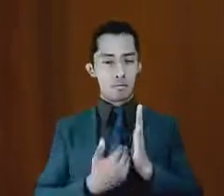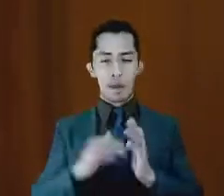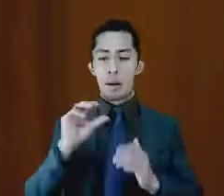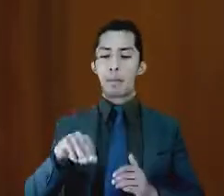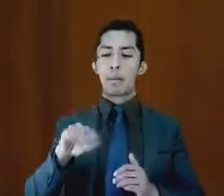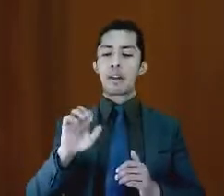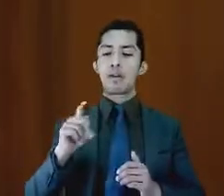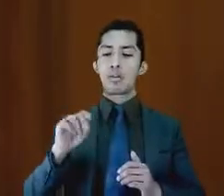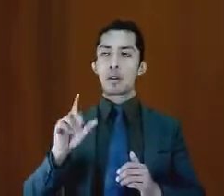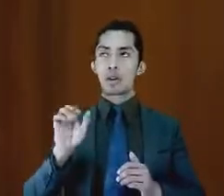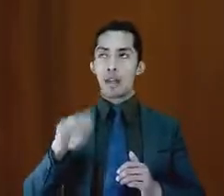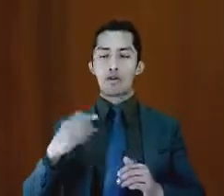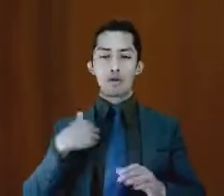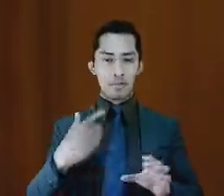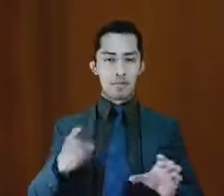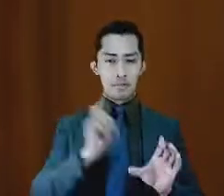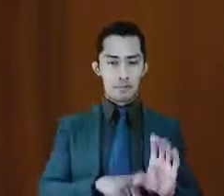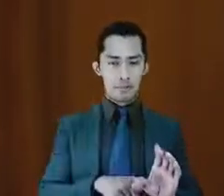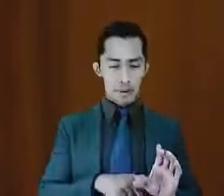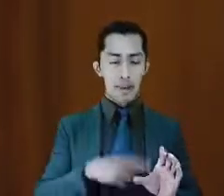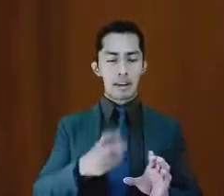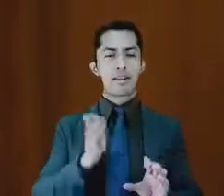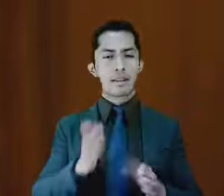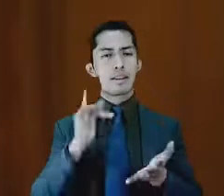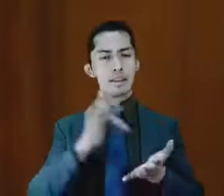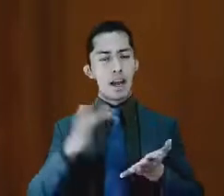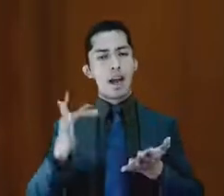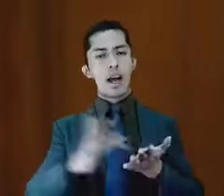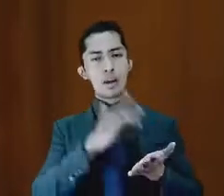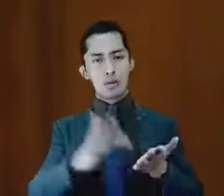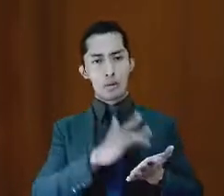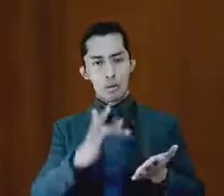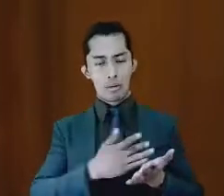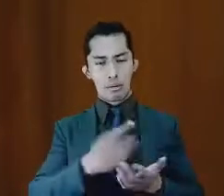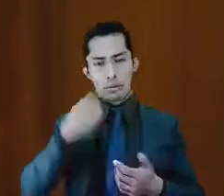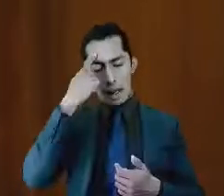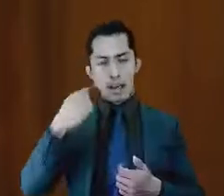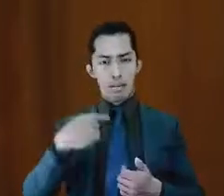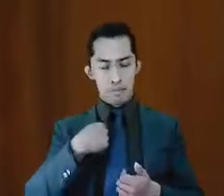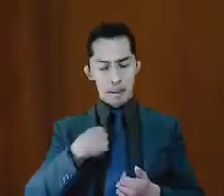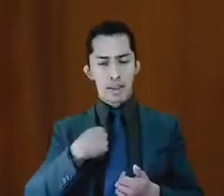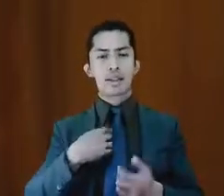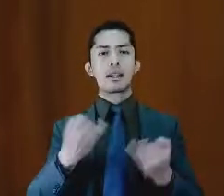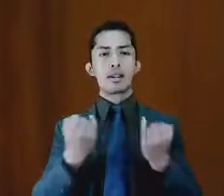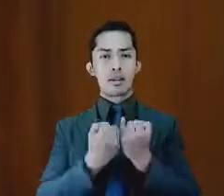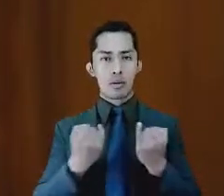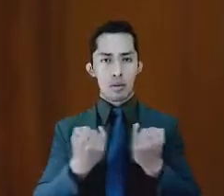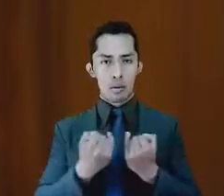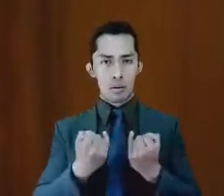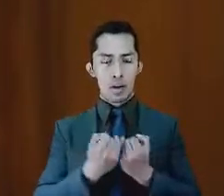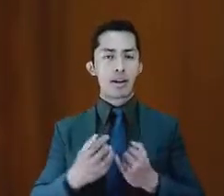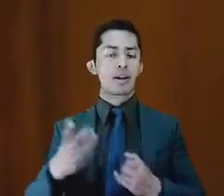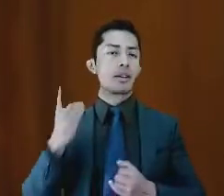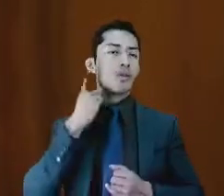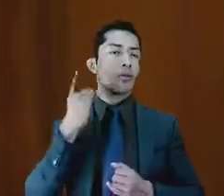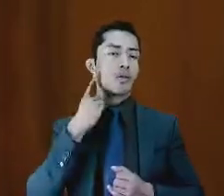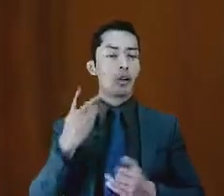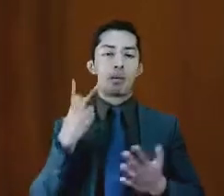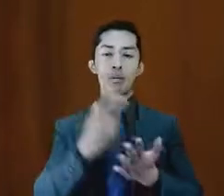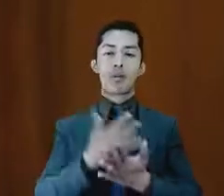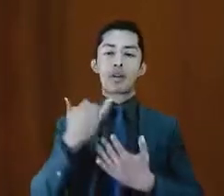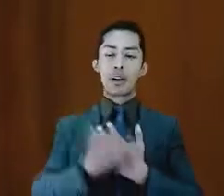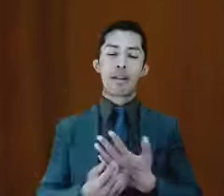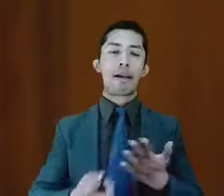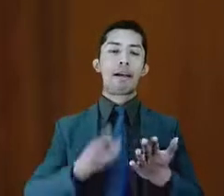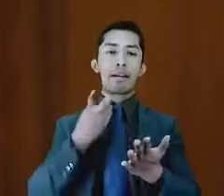asuntos metropolitanos, de la cual pertenezco, por todo el apoyo que me brindaron y a los diputados en este proyecto,